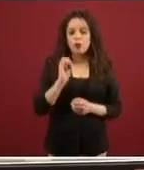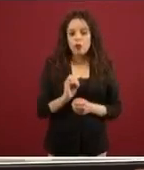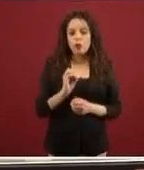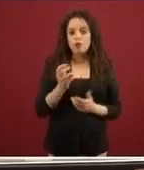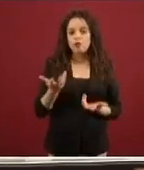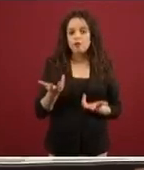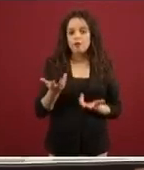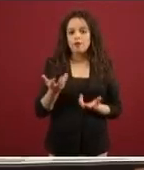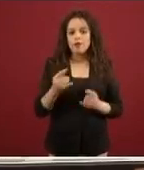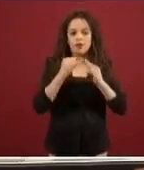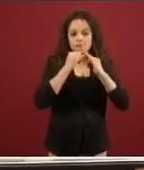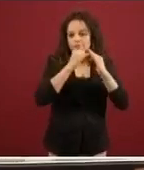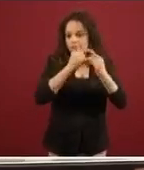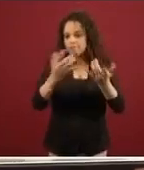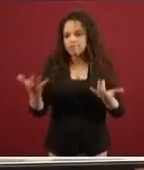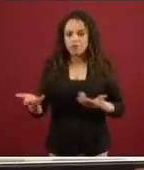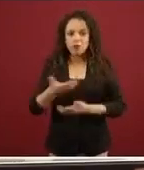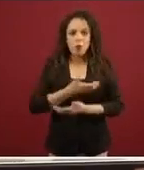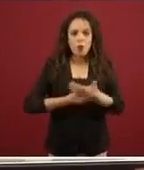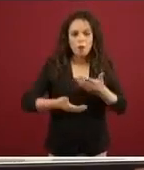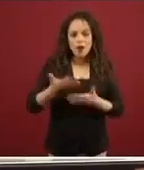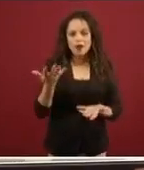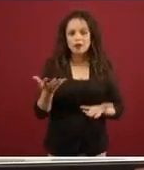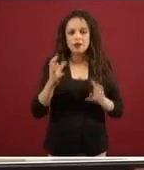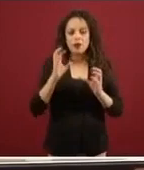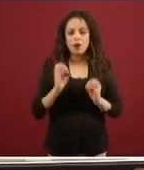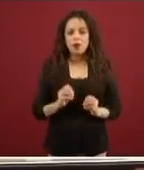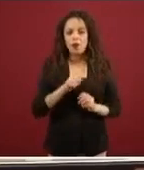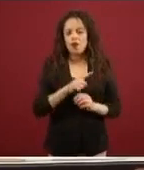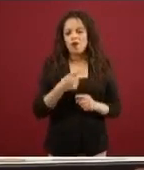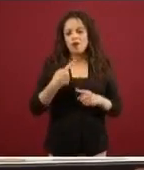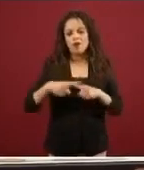ambulante, quizá un compromiso de un trabajo que se hace